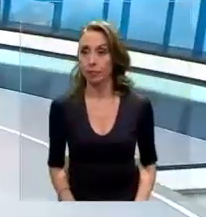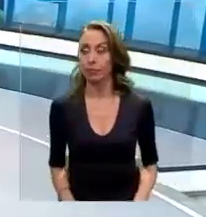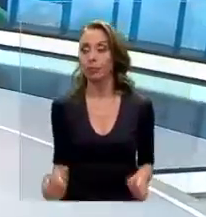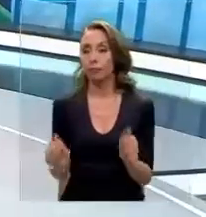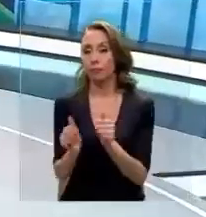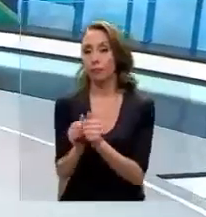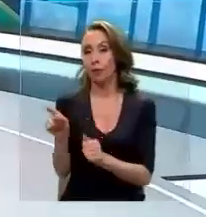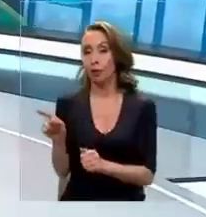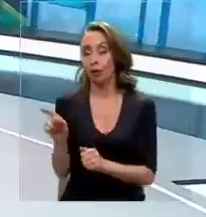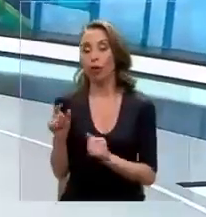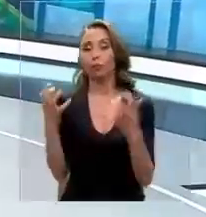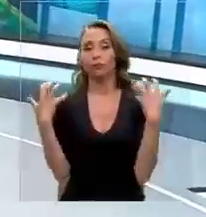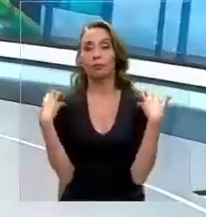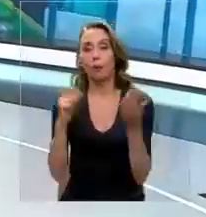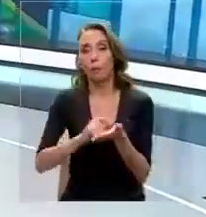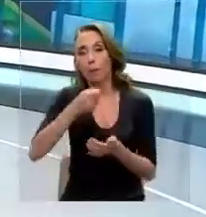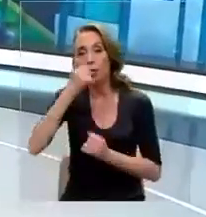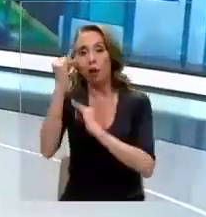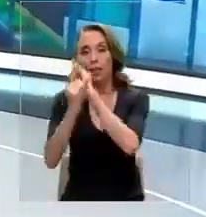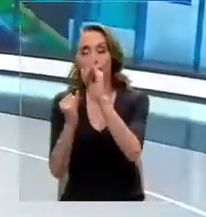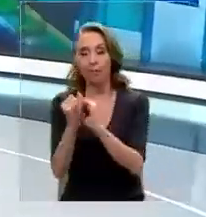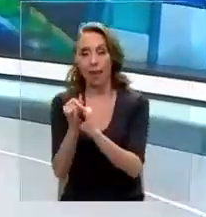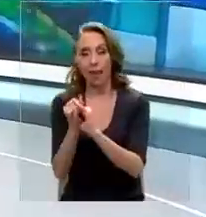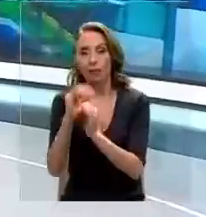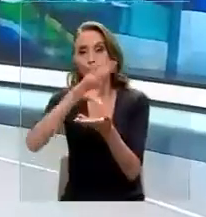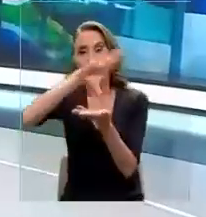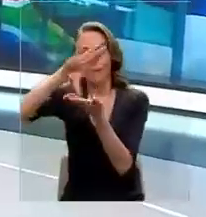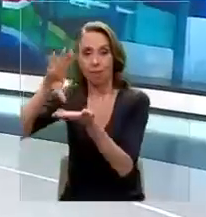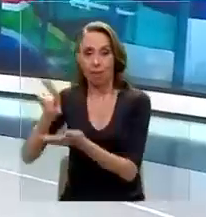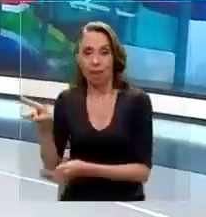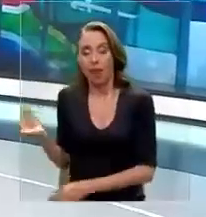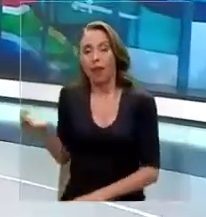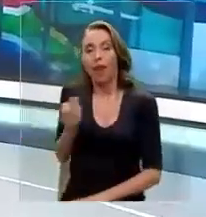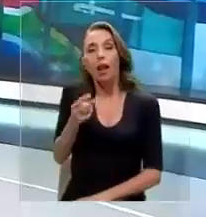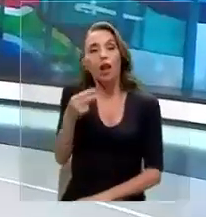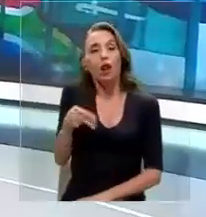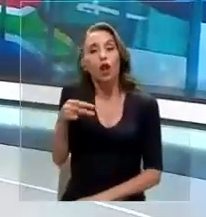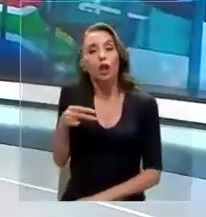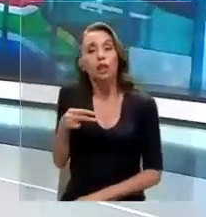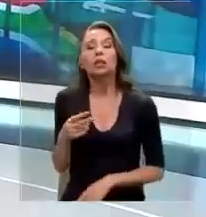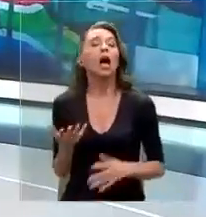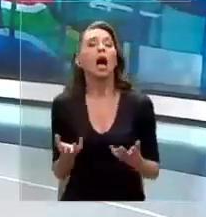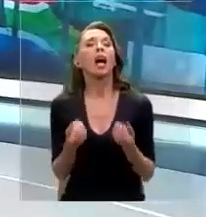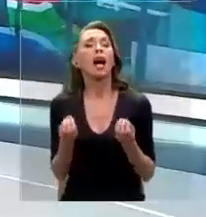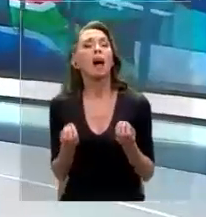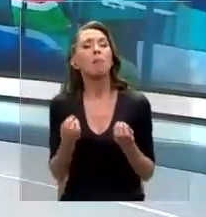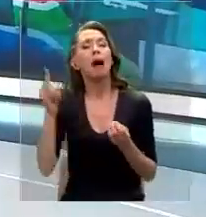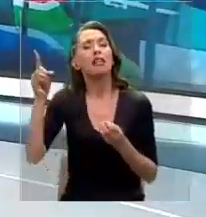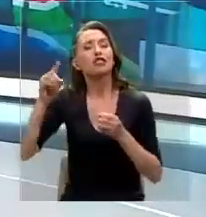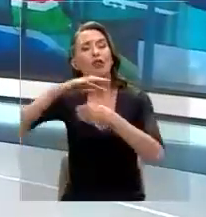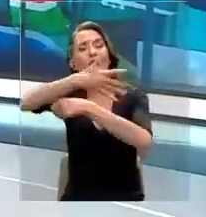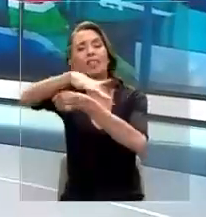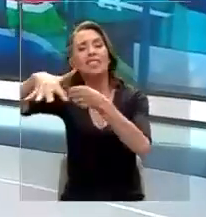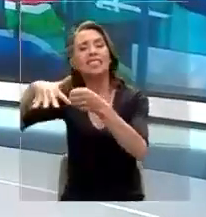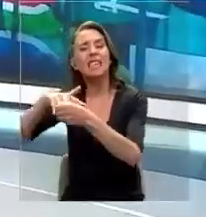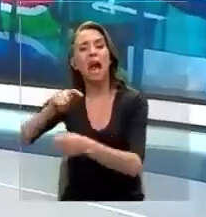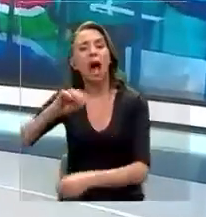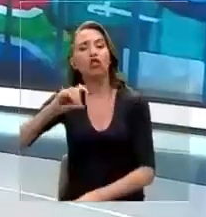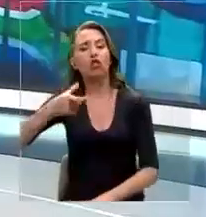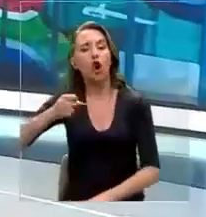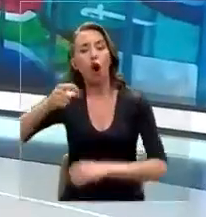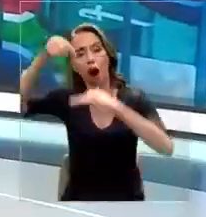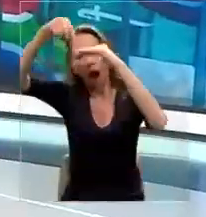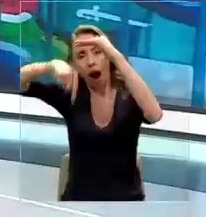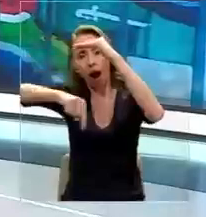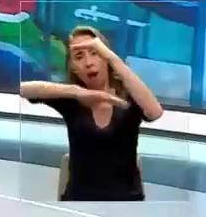Y ya estamos junto a nuestro editor internacional, Carlos Great, para tener algunas noticias respecto a qué es lo que pasó en la isla de Tonga luego de la